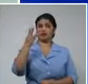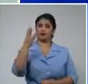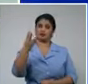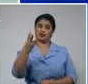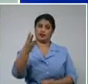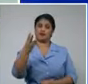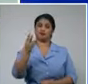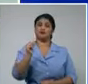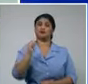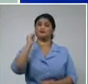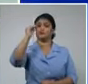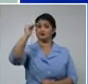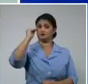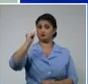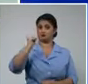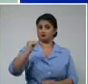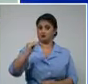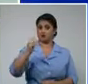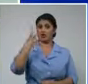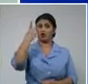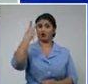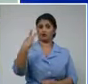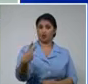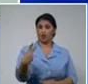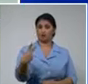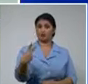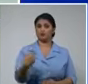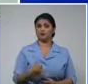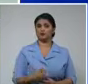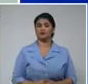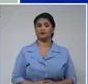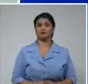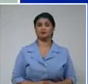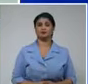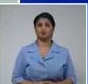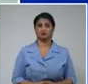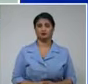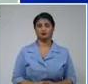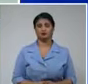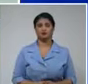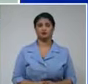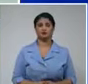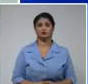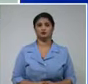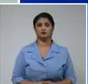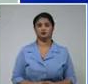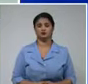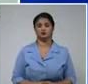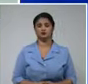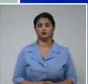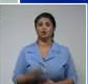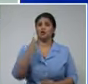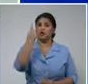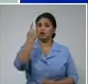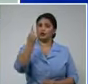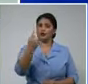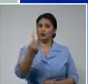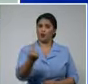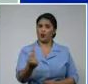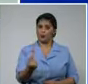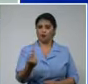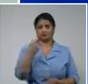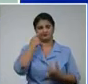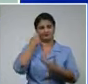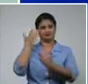y Camajuaní con 2 cada uno, y Manicaragua, Cifuentes y Caibarín, un caso autóctono de cada uno de